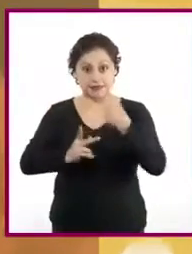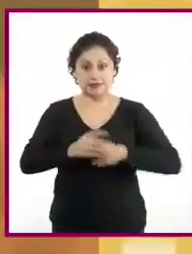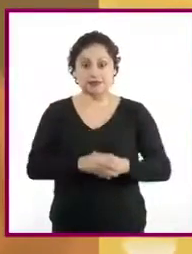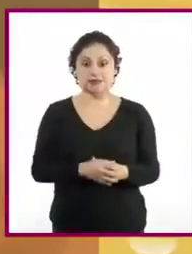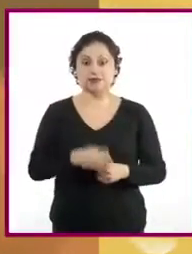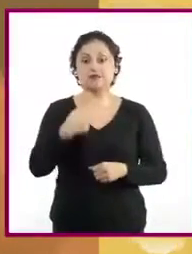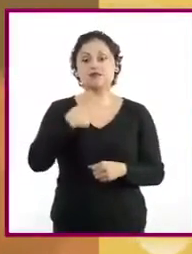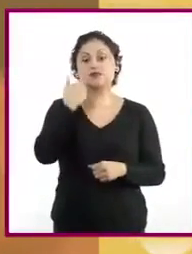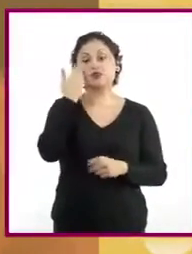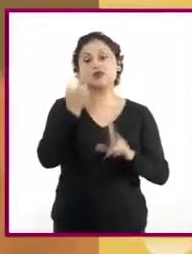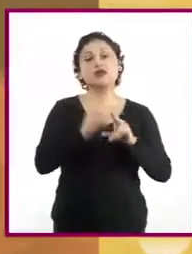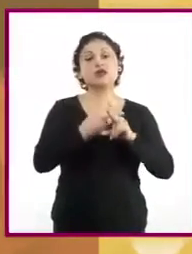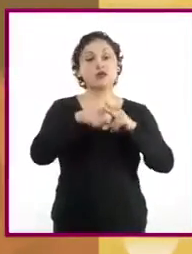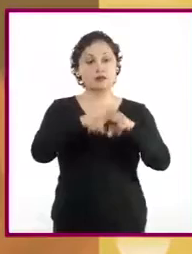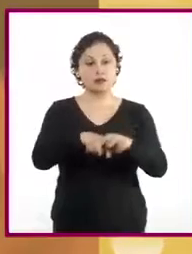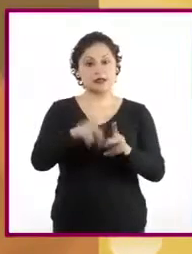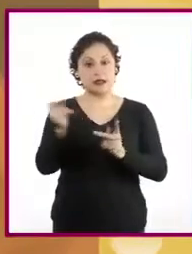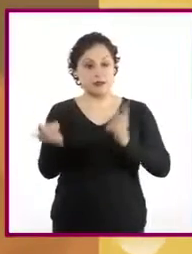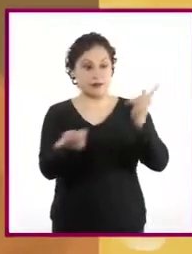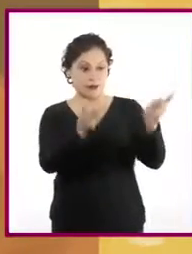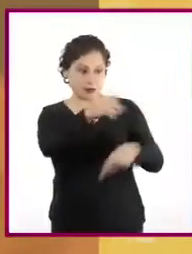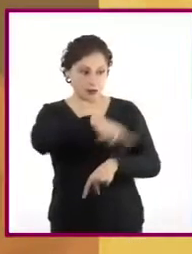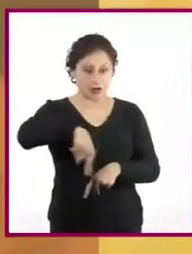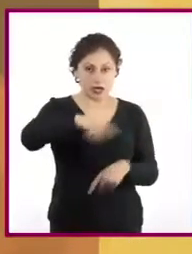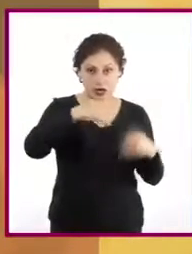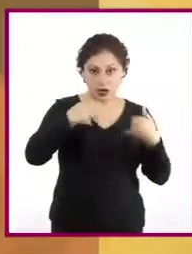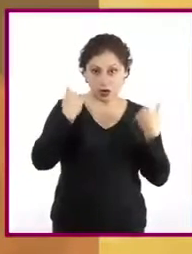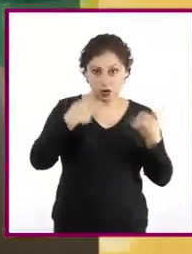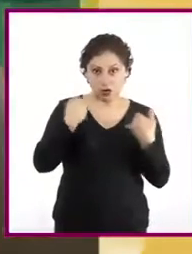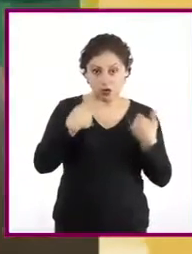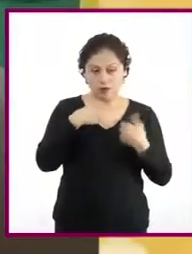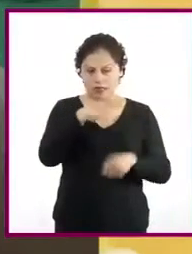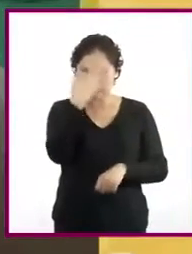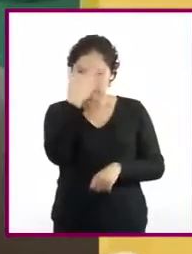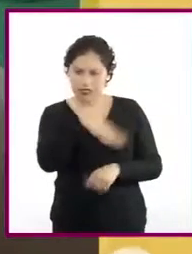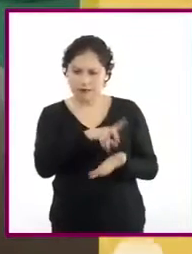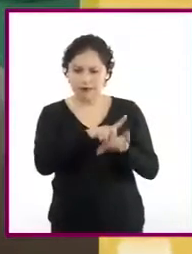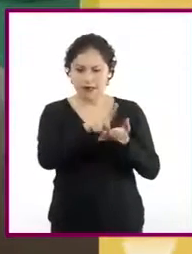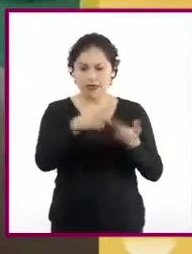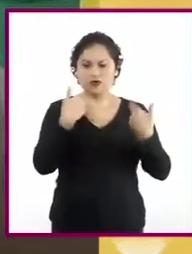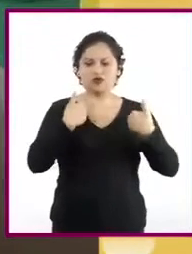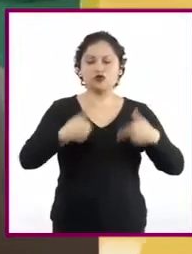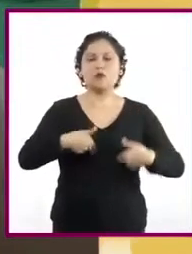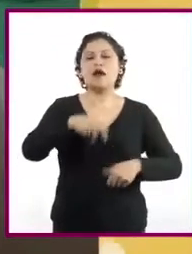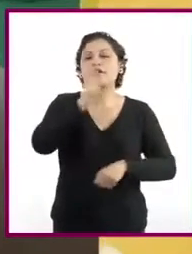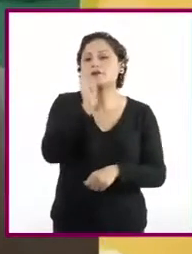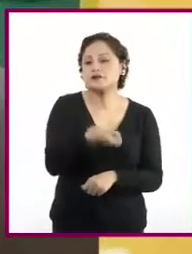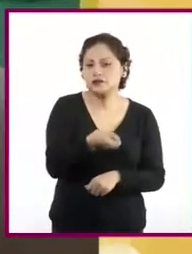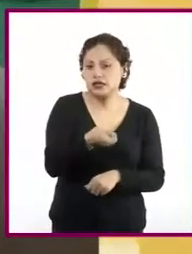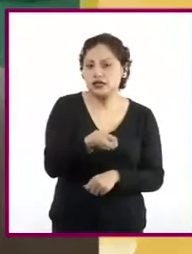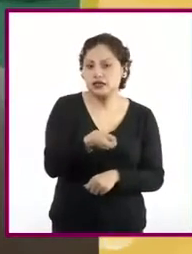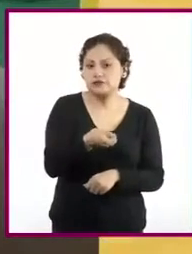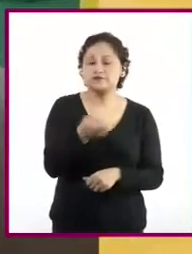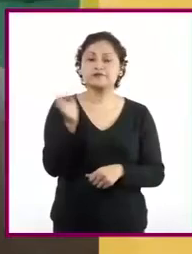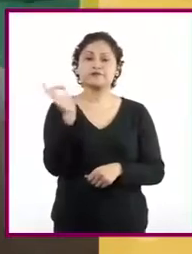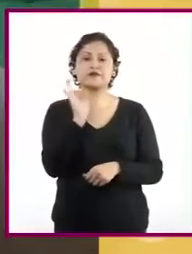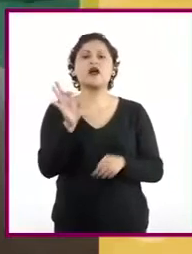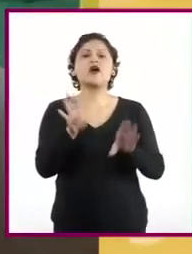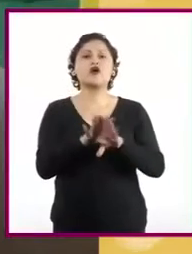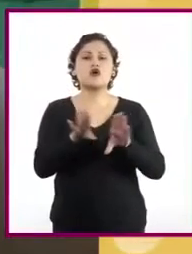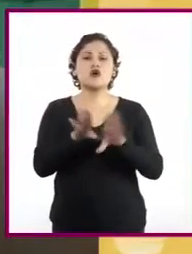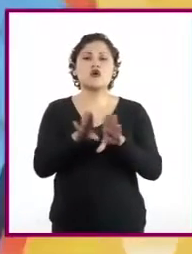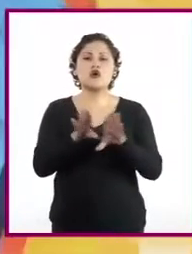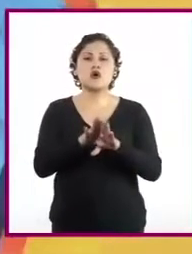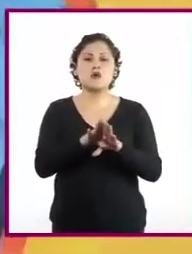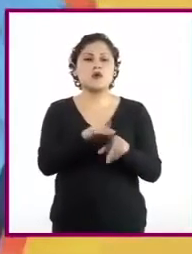me gustaría preguntarles a ustedes, chavos, ¿qué son los derechos humanos y cómo podemos exigir su cumplimiento?